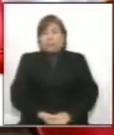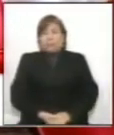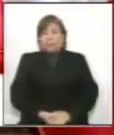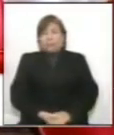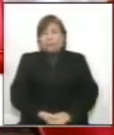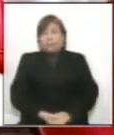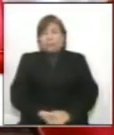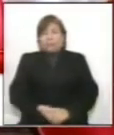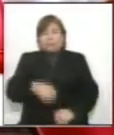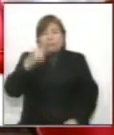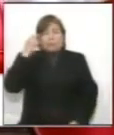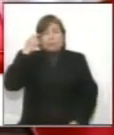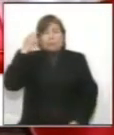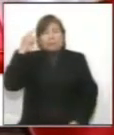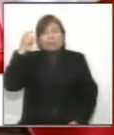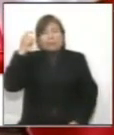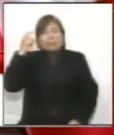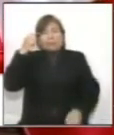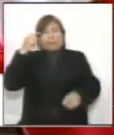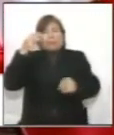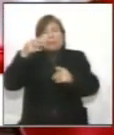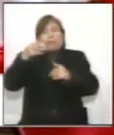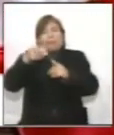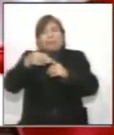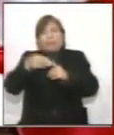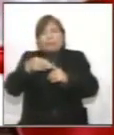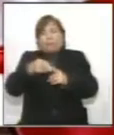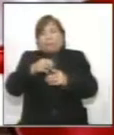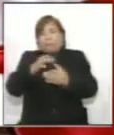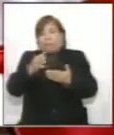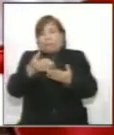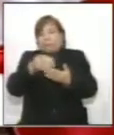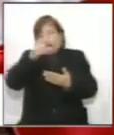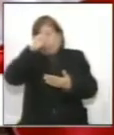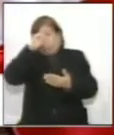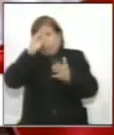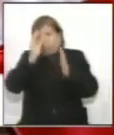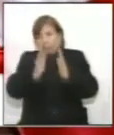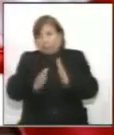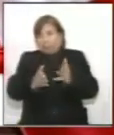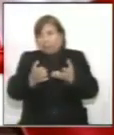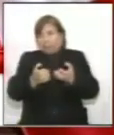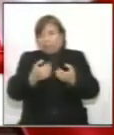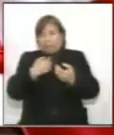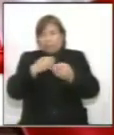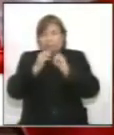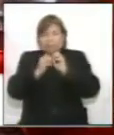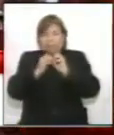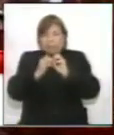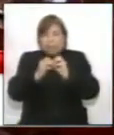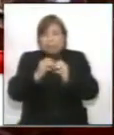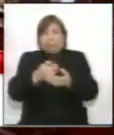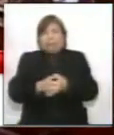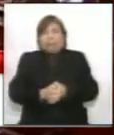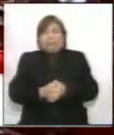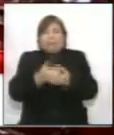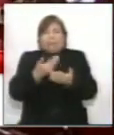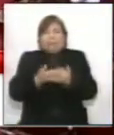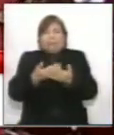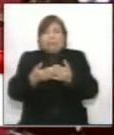y a los sueños sin plazas y sin metas, que es lo que todos los peruanos queremos. Los peruanos hoy queremos que nos resuelvan ese